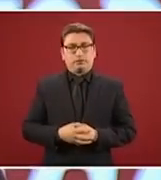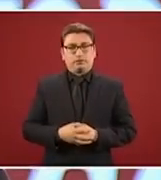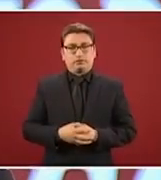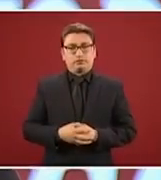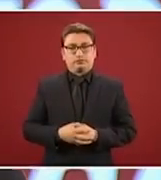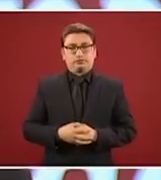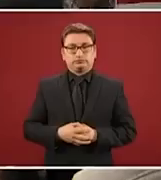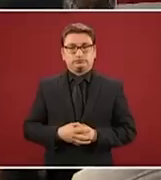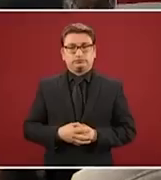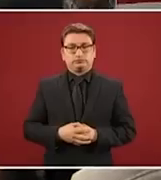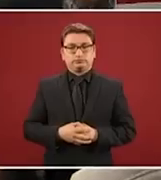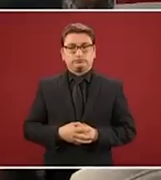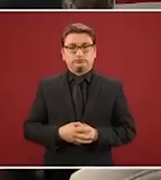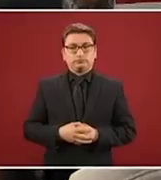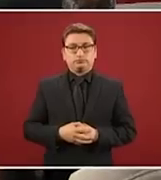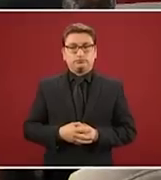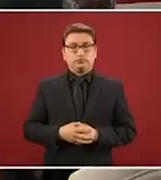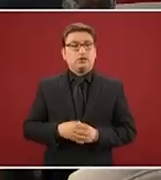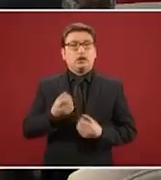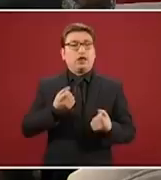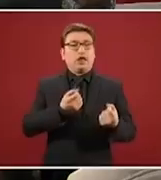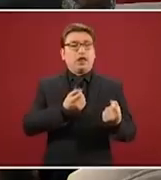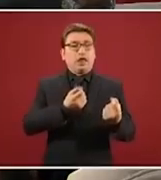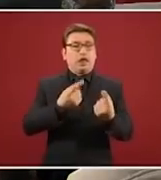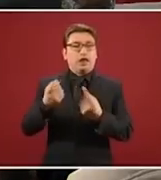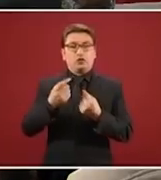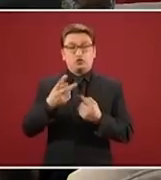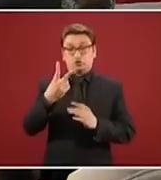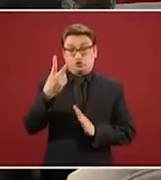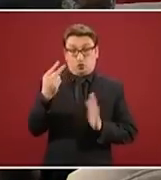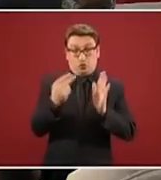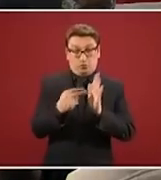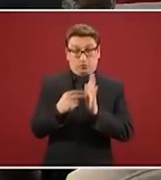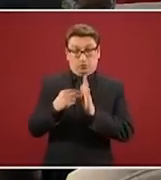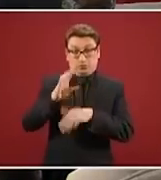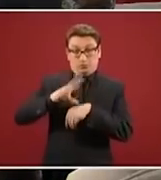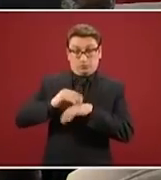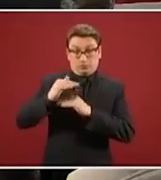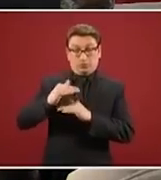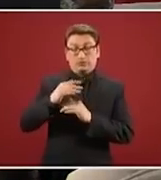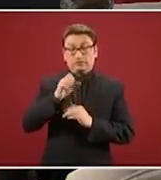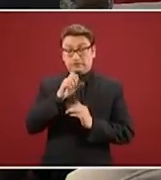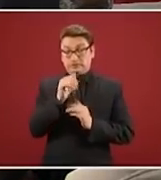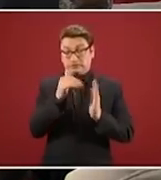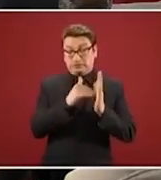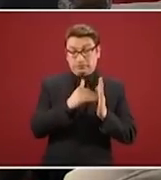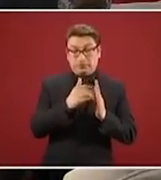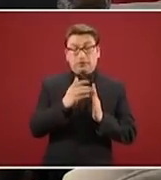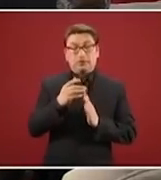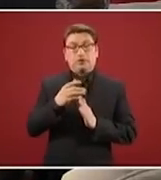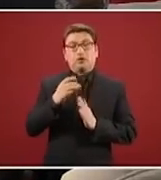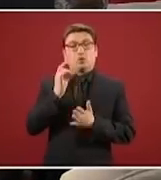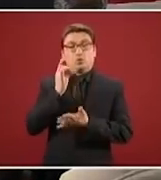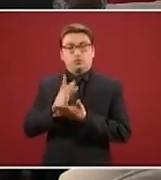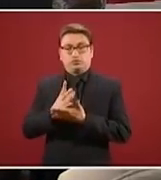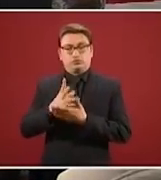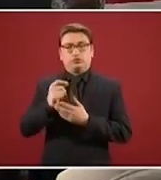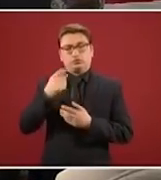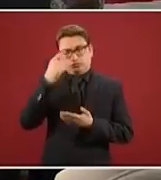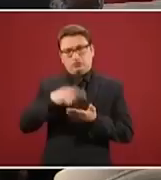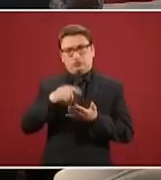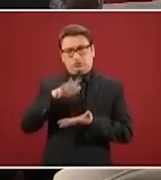que no quiere decir que sólo 2000 de 66.000 estimamos que va a ser la mayoría